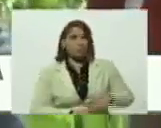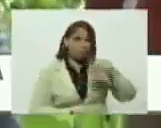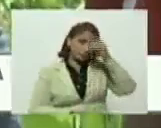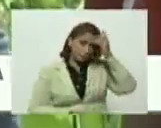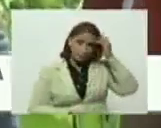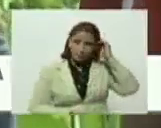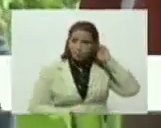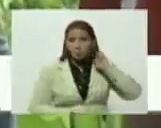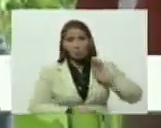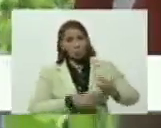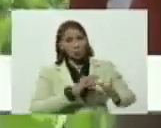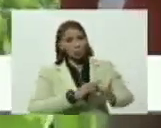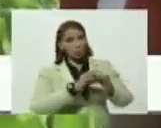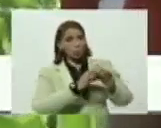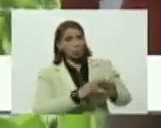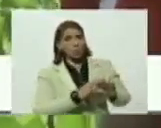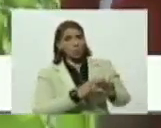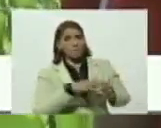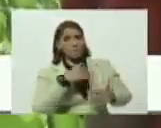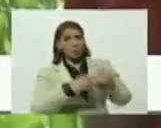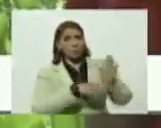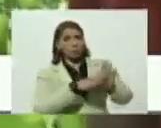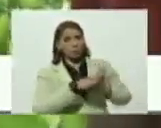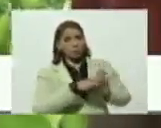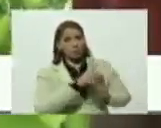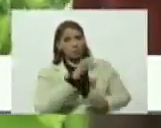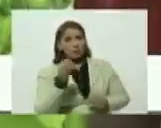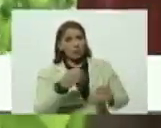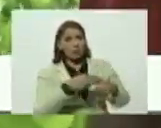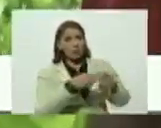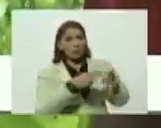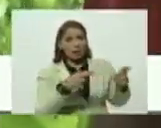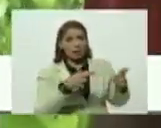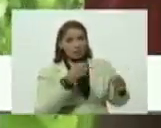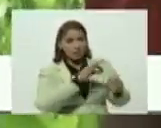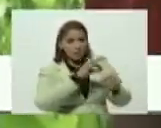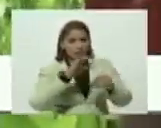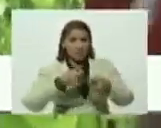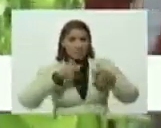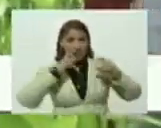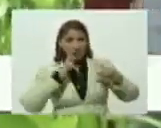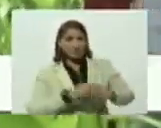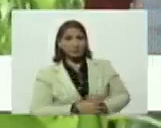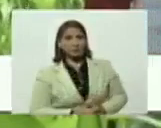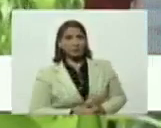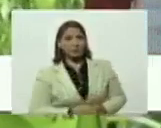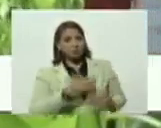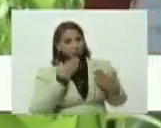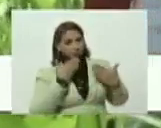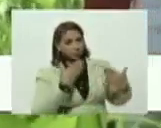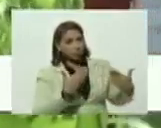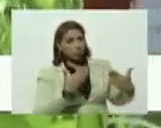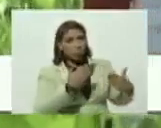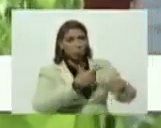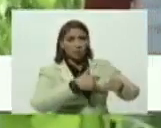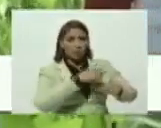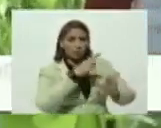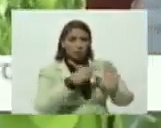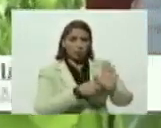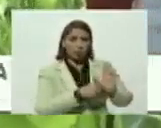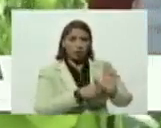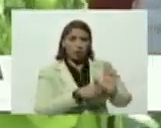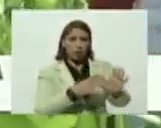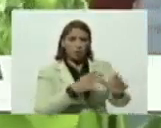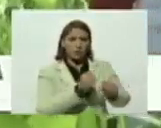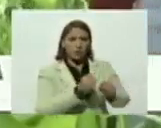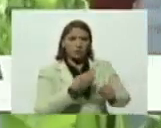Trébol. Esta área son 100 hectáreas sembradas de maíz y agradeciéndole al gobierno nacional por la confianza